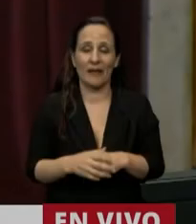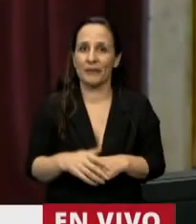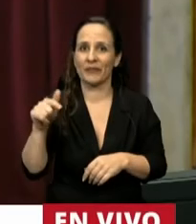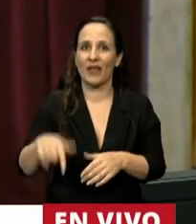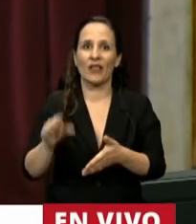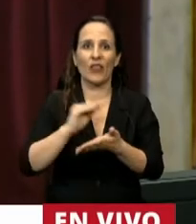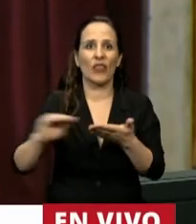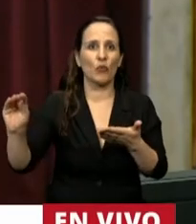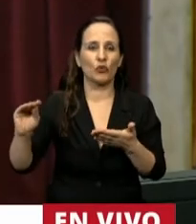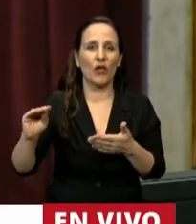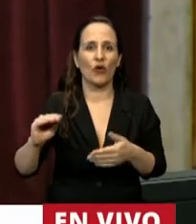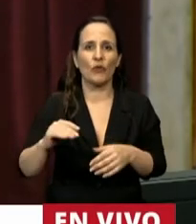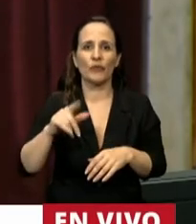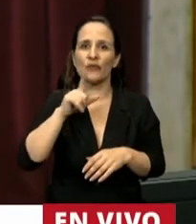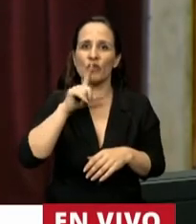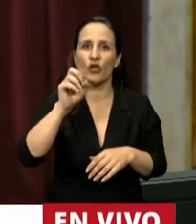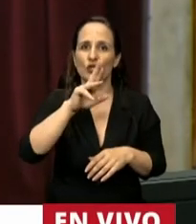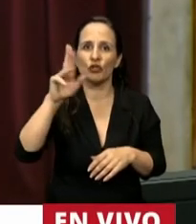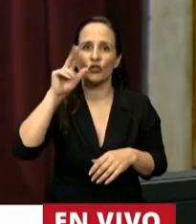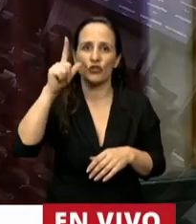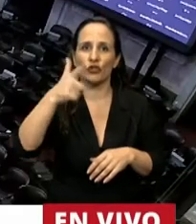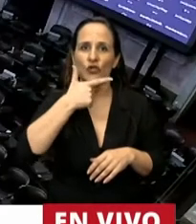Tiene la palabra el diputado Ignacio Torres.